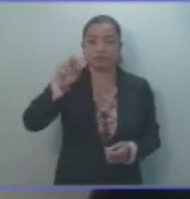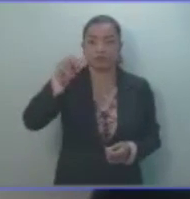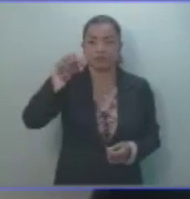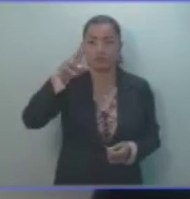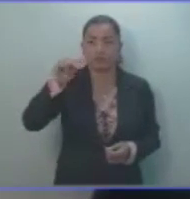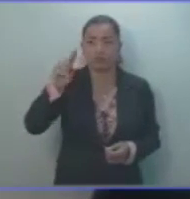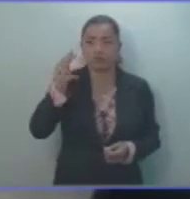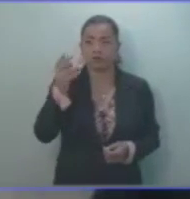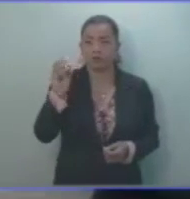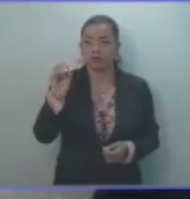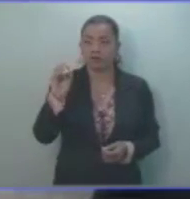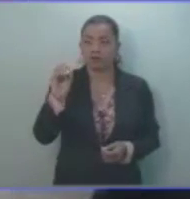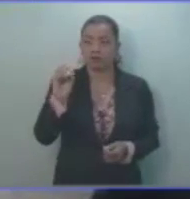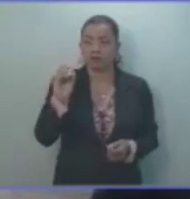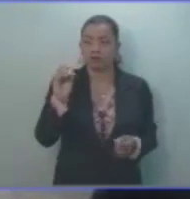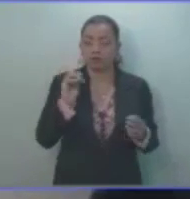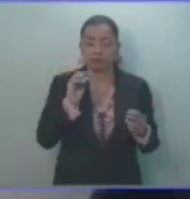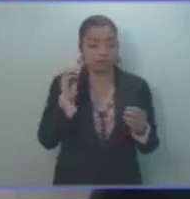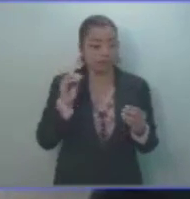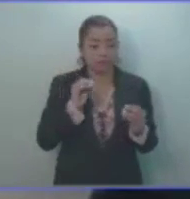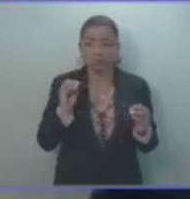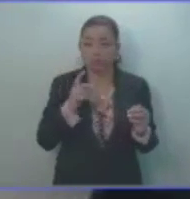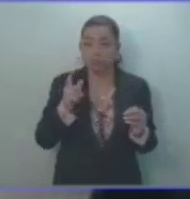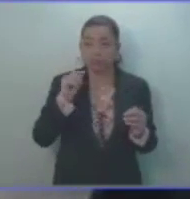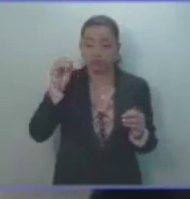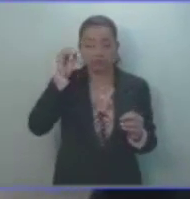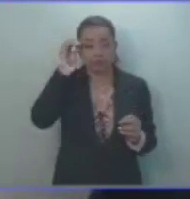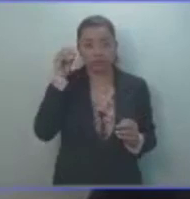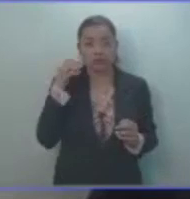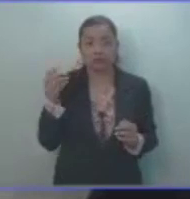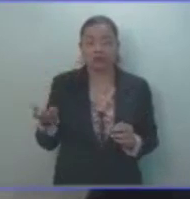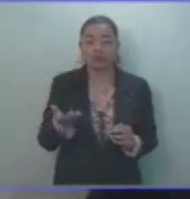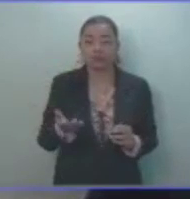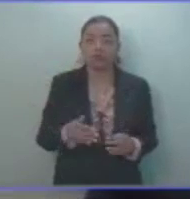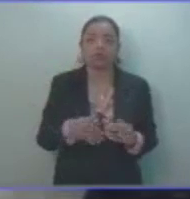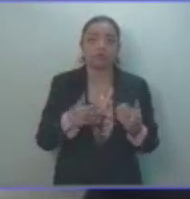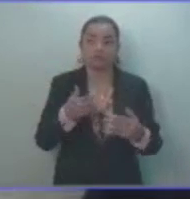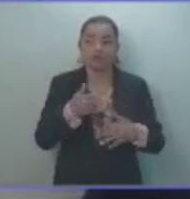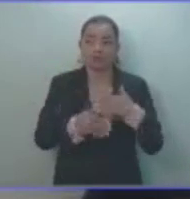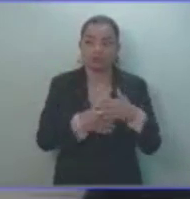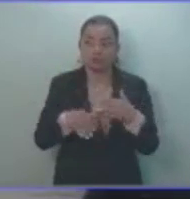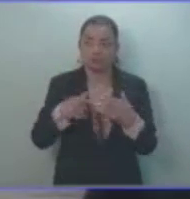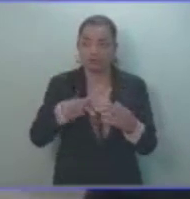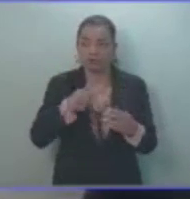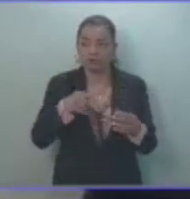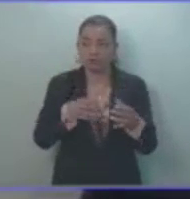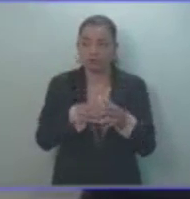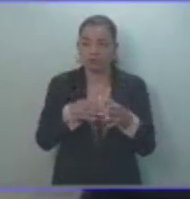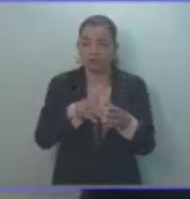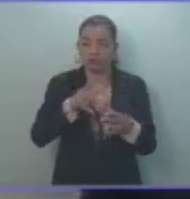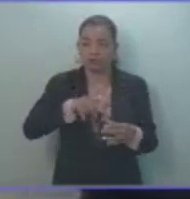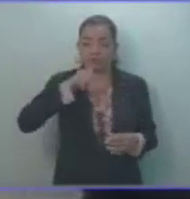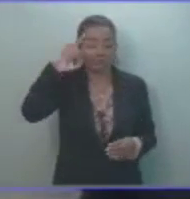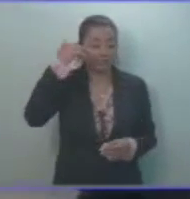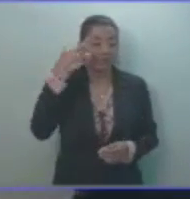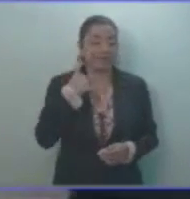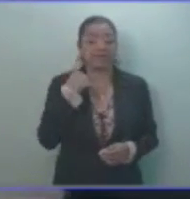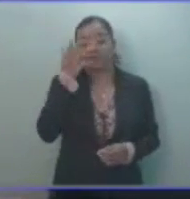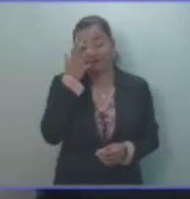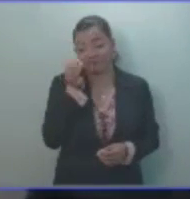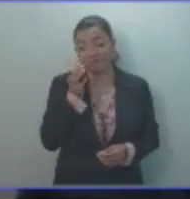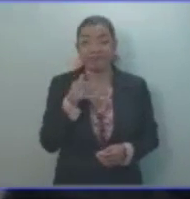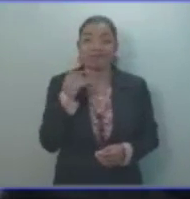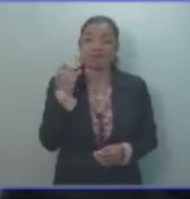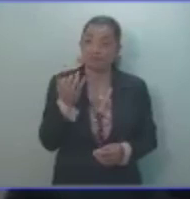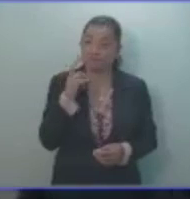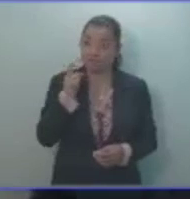pues yo no tengo una valoración sobre la posición que pueda tomar la fracción política. Creo yo que ellos